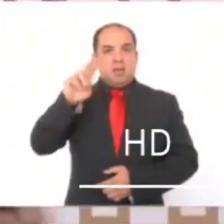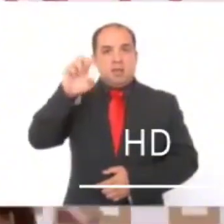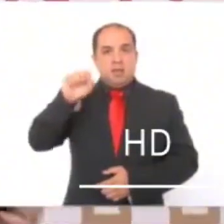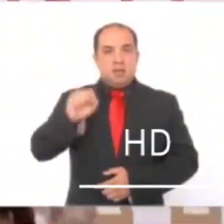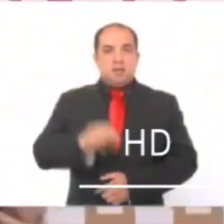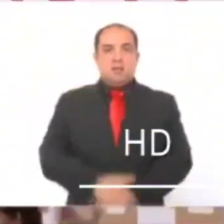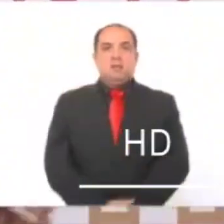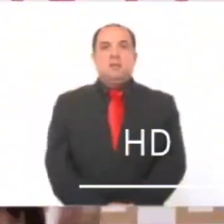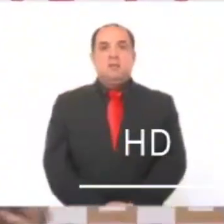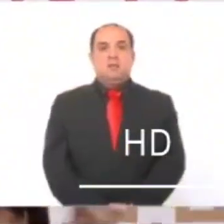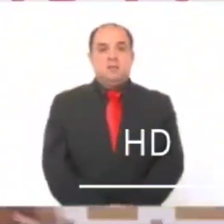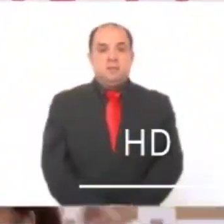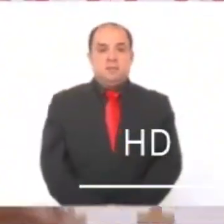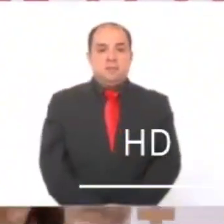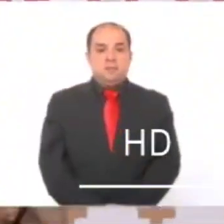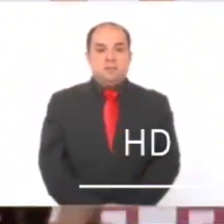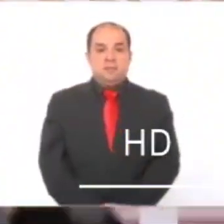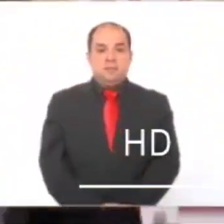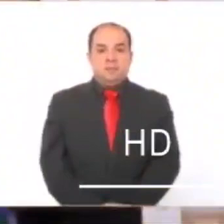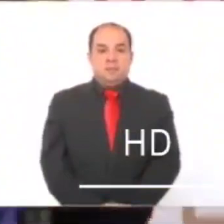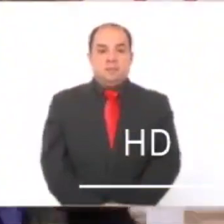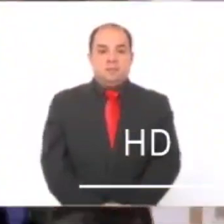Batres Guadarrama.